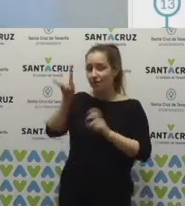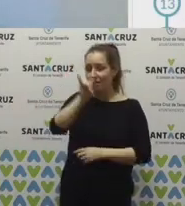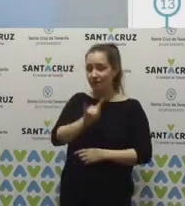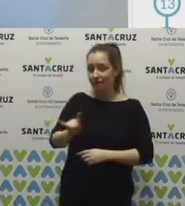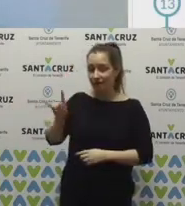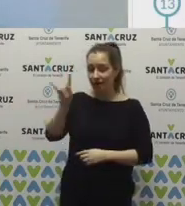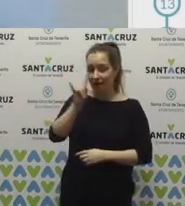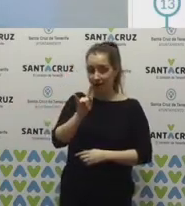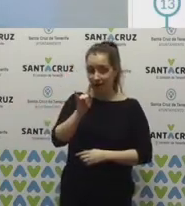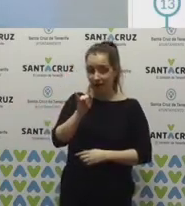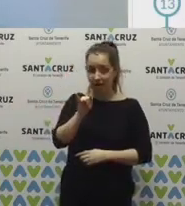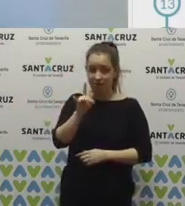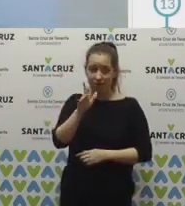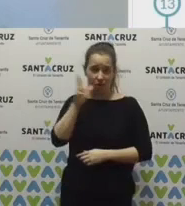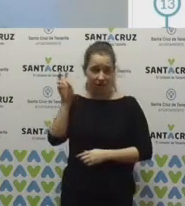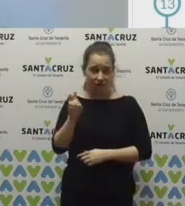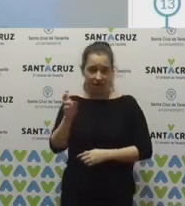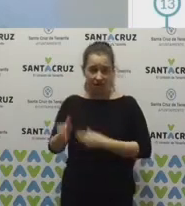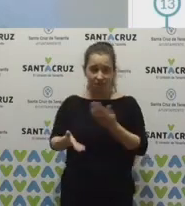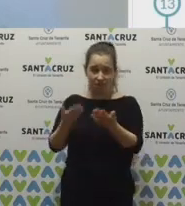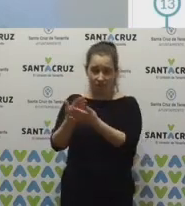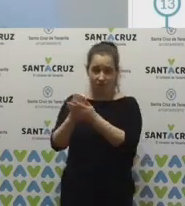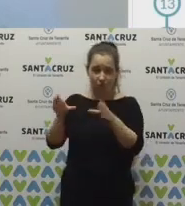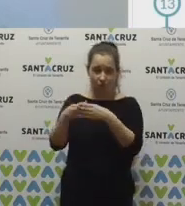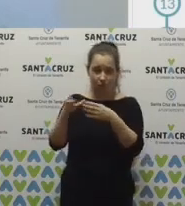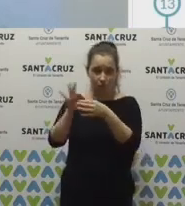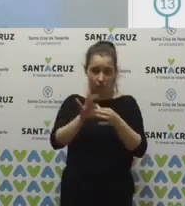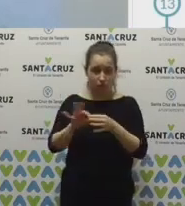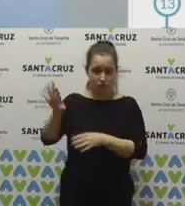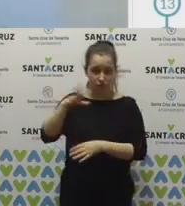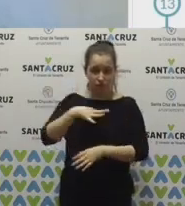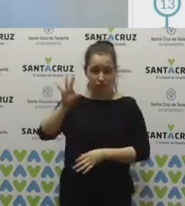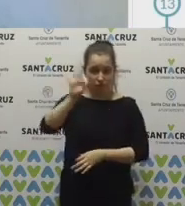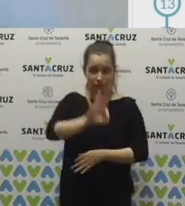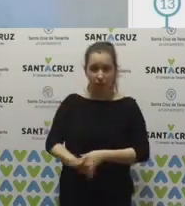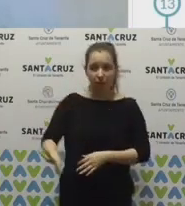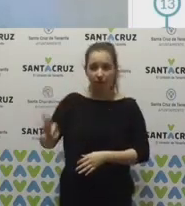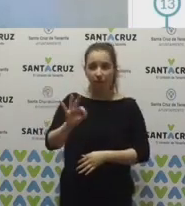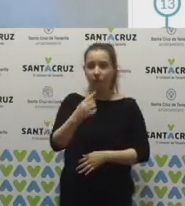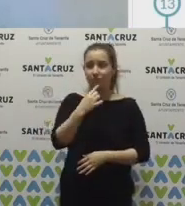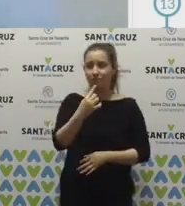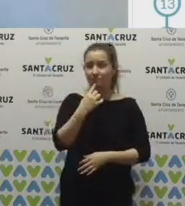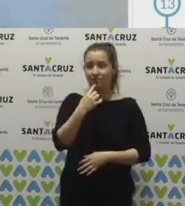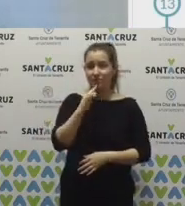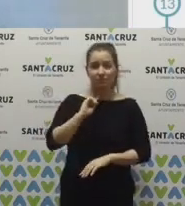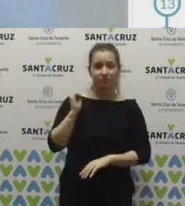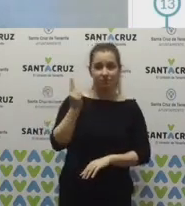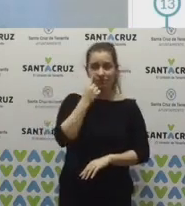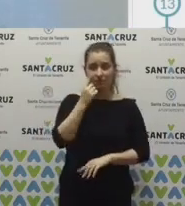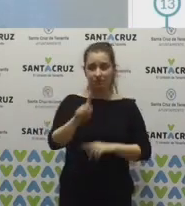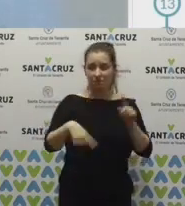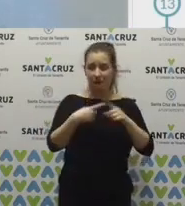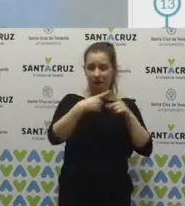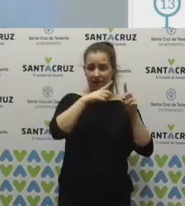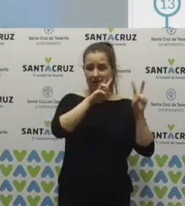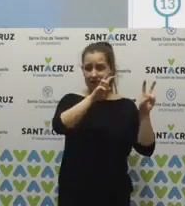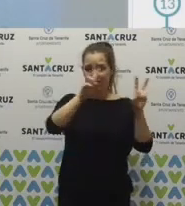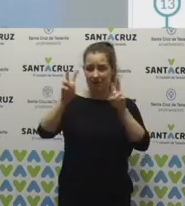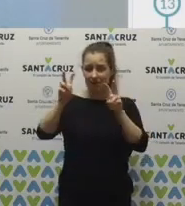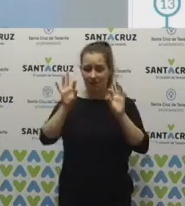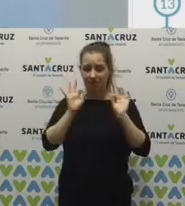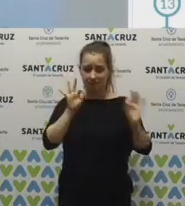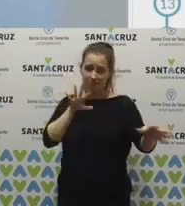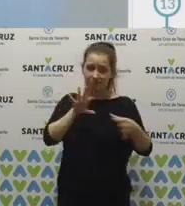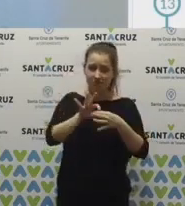podemos que se elabora el diagnóstico y las cuestiones señaladas en torno a la brecha digital